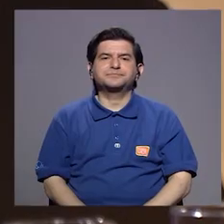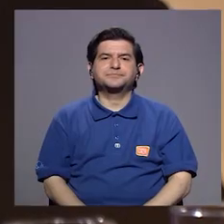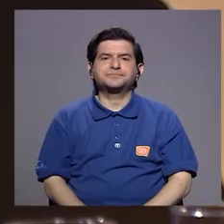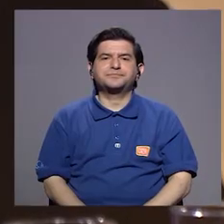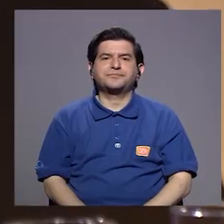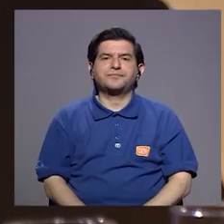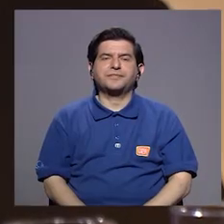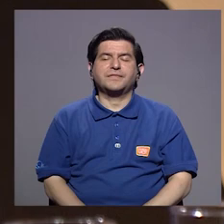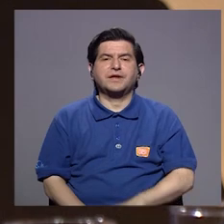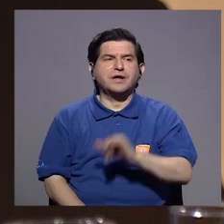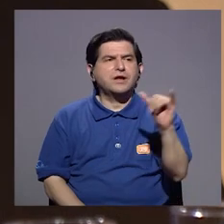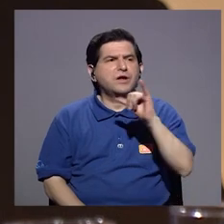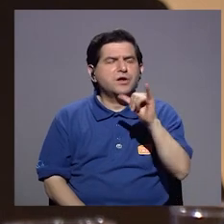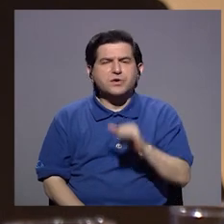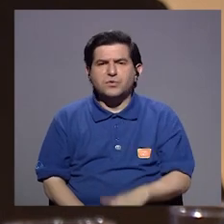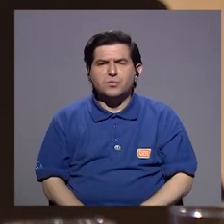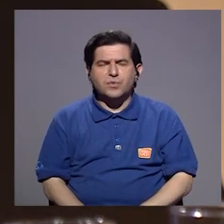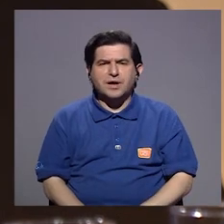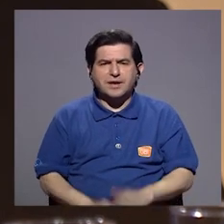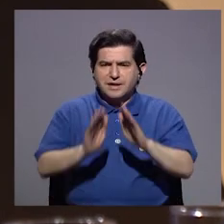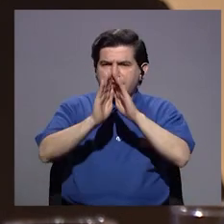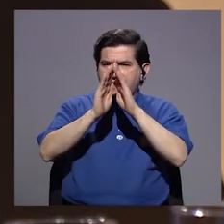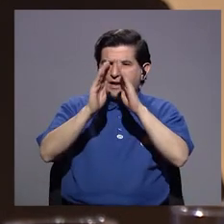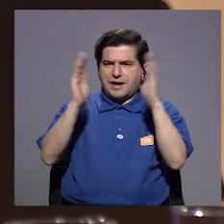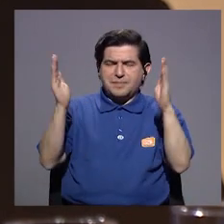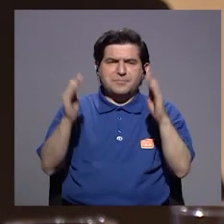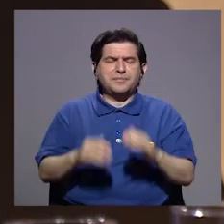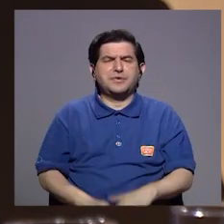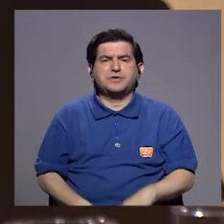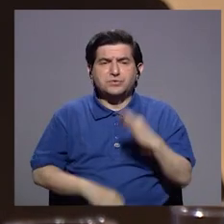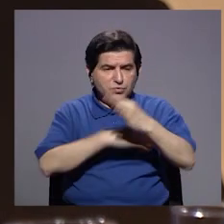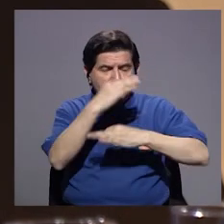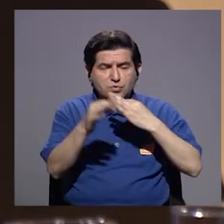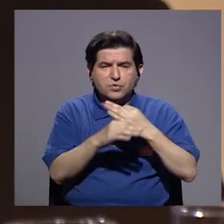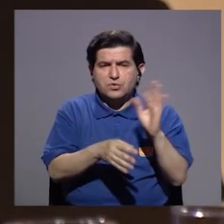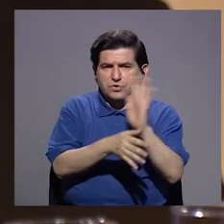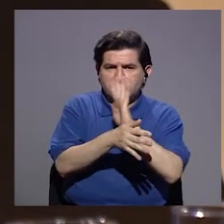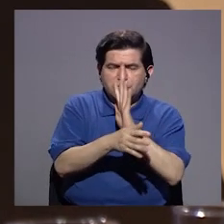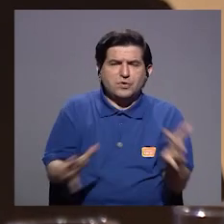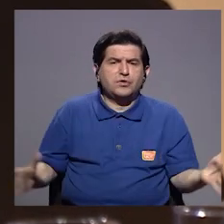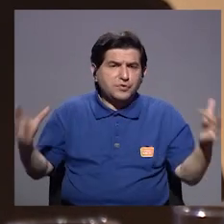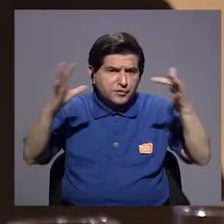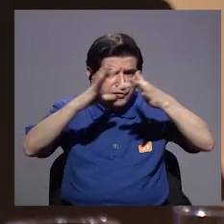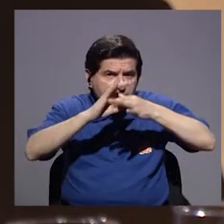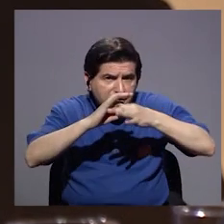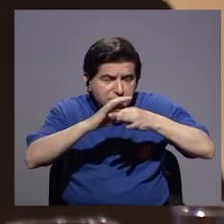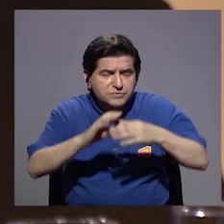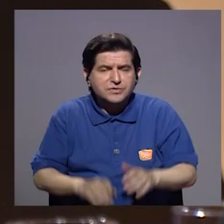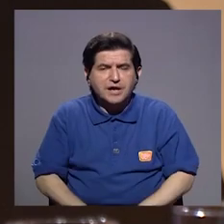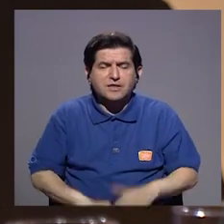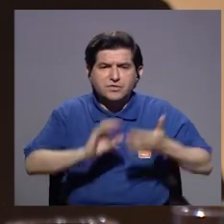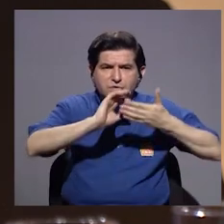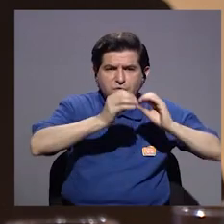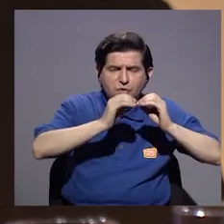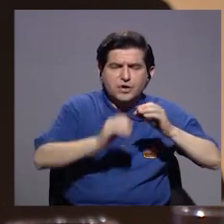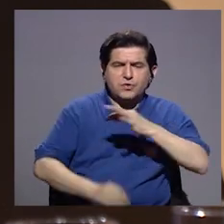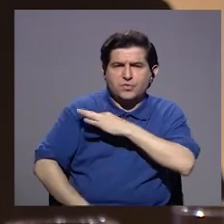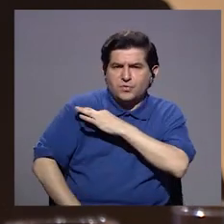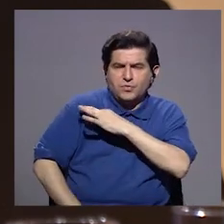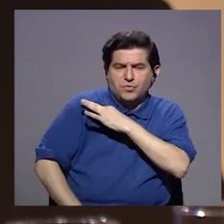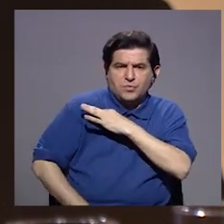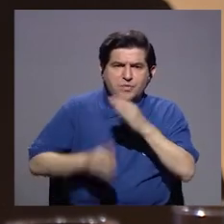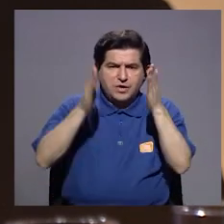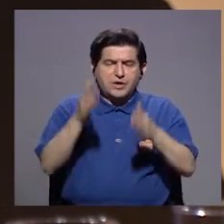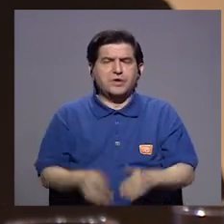también esta amplitud de películas está correlacionada con la cantidad de